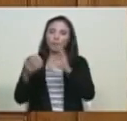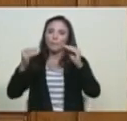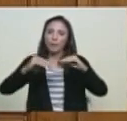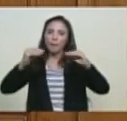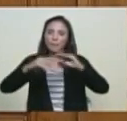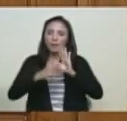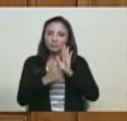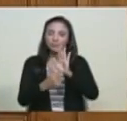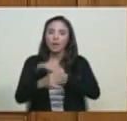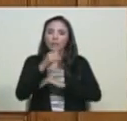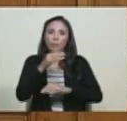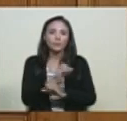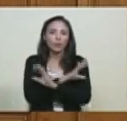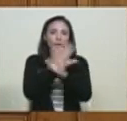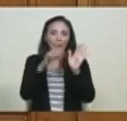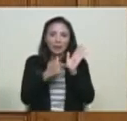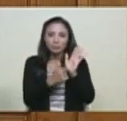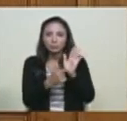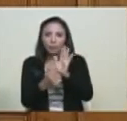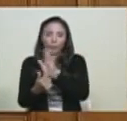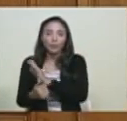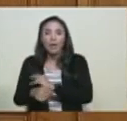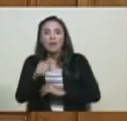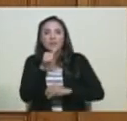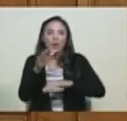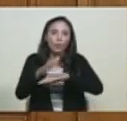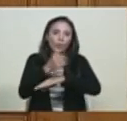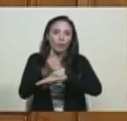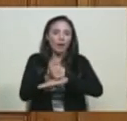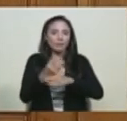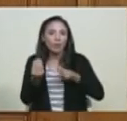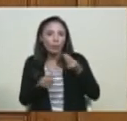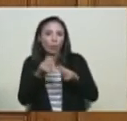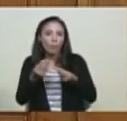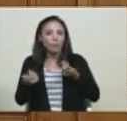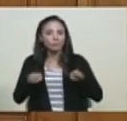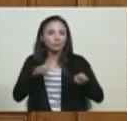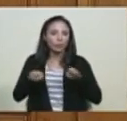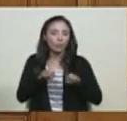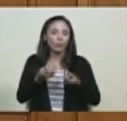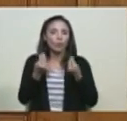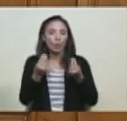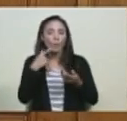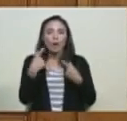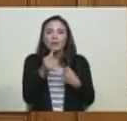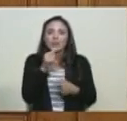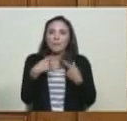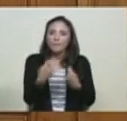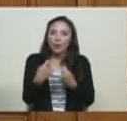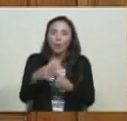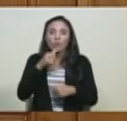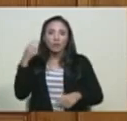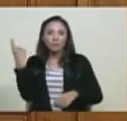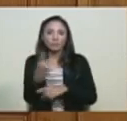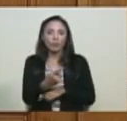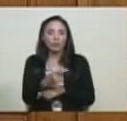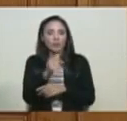de la verdad, de quién lo hizo, de cómo lo hizo, de quién financió, de quién ordenó,